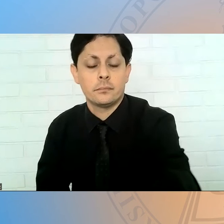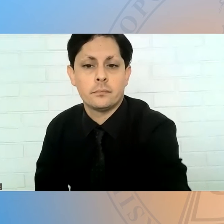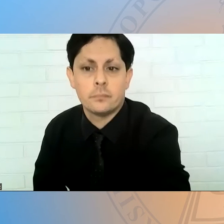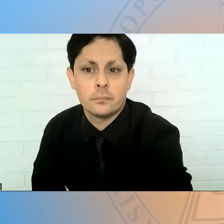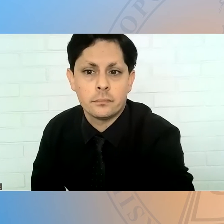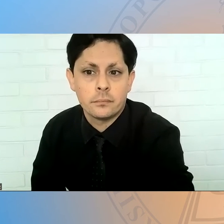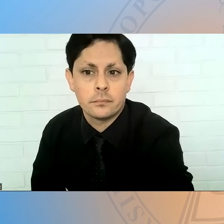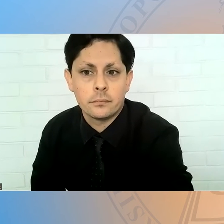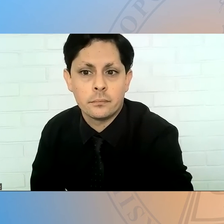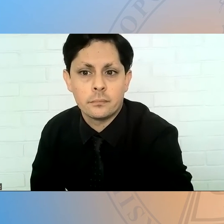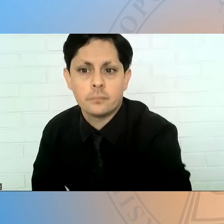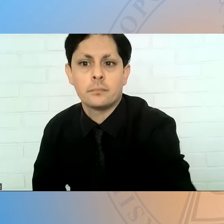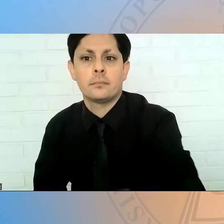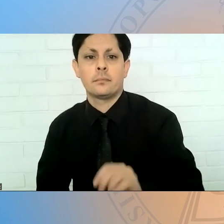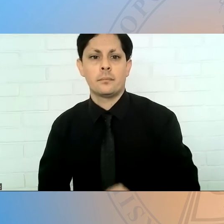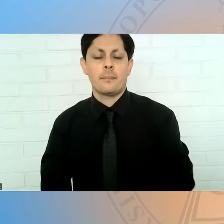Eso sería. Gracias.